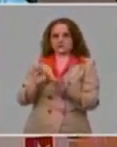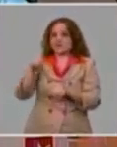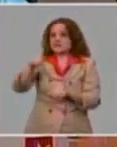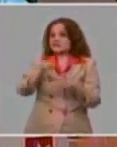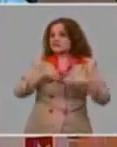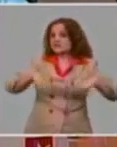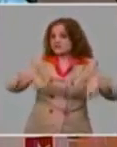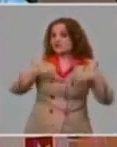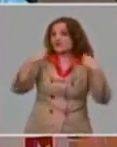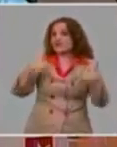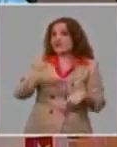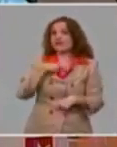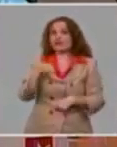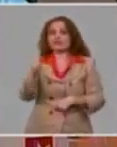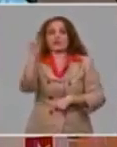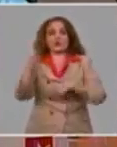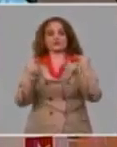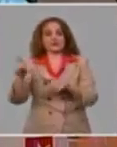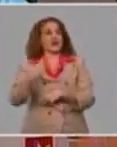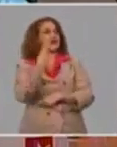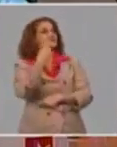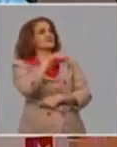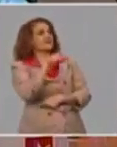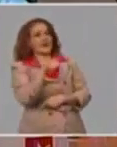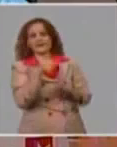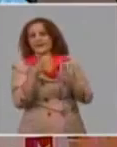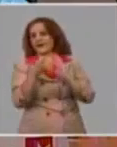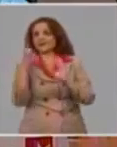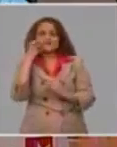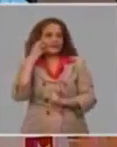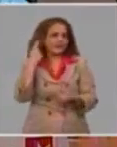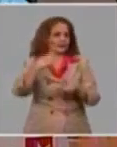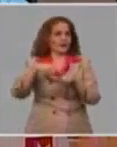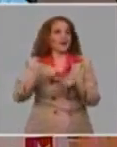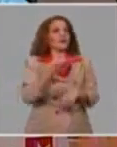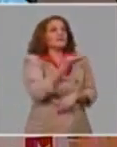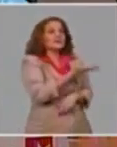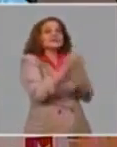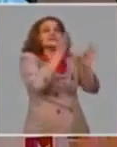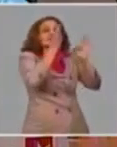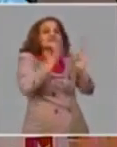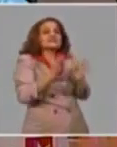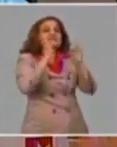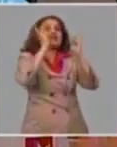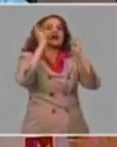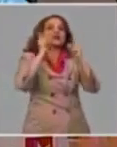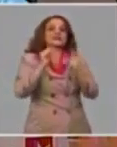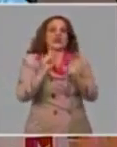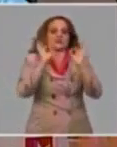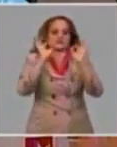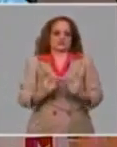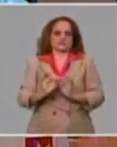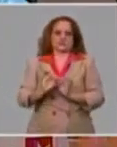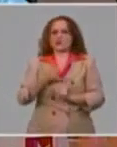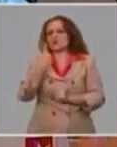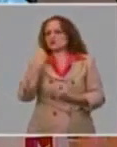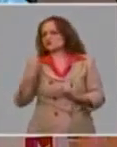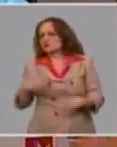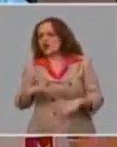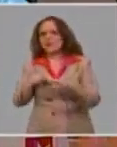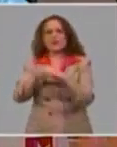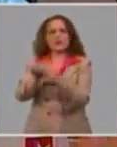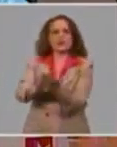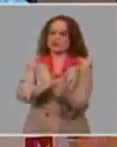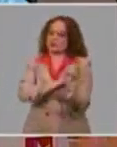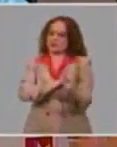lo que es. E inclusive nosotros le estábamos exigiendo a muchos de los compañeros nuestros que había que reparar. O sea, hay que quitar la llave